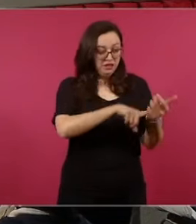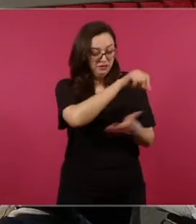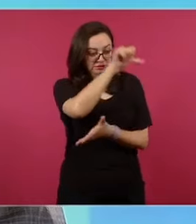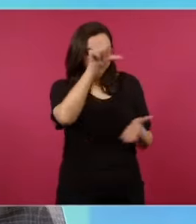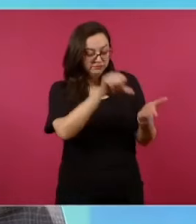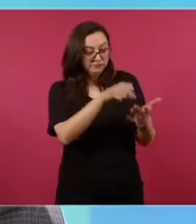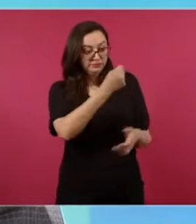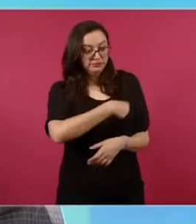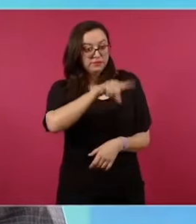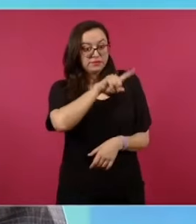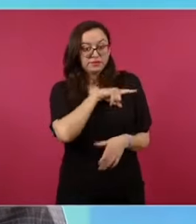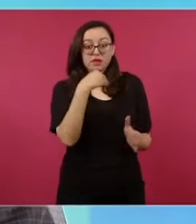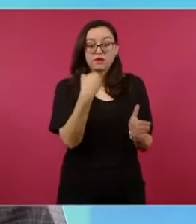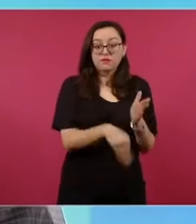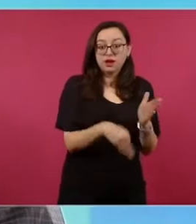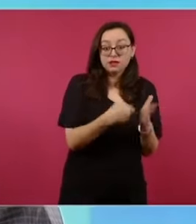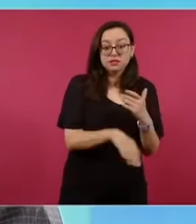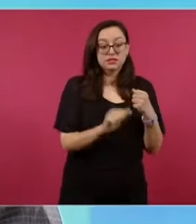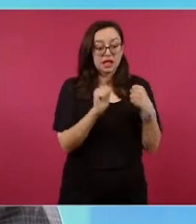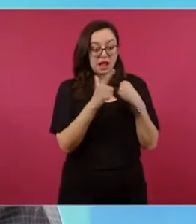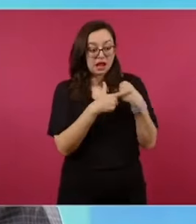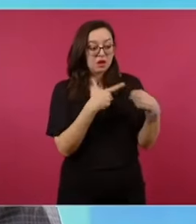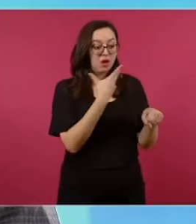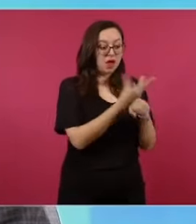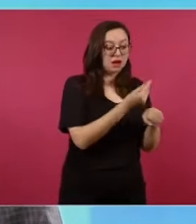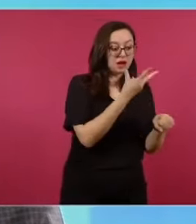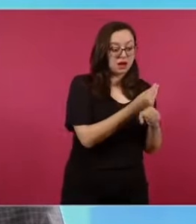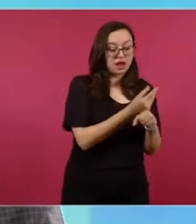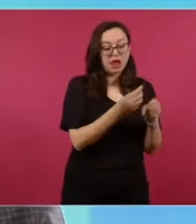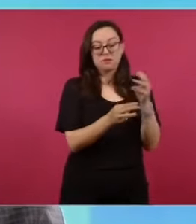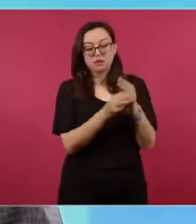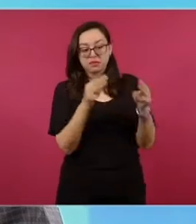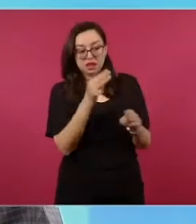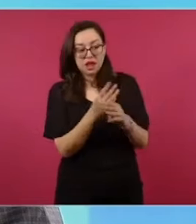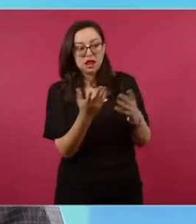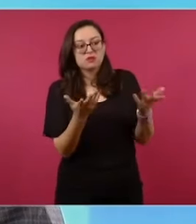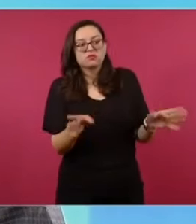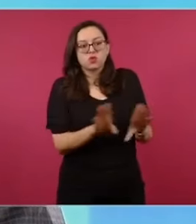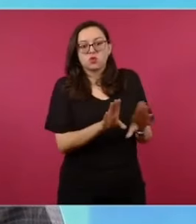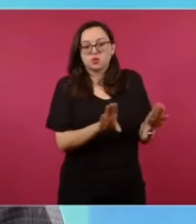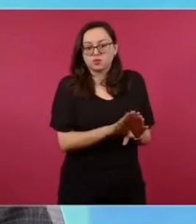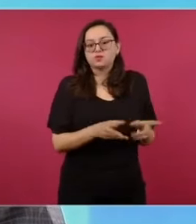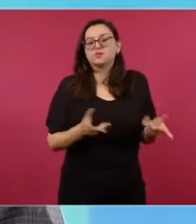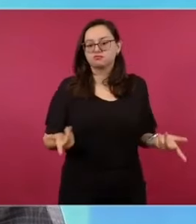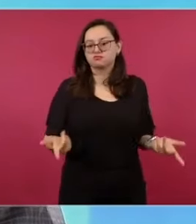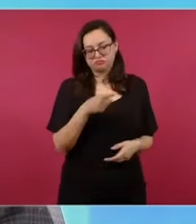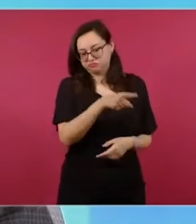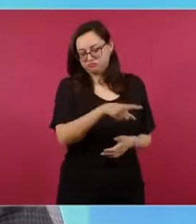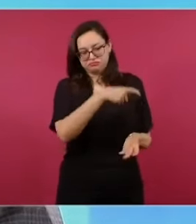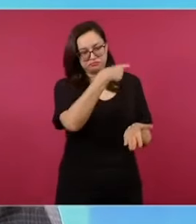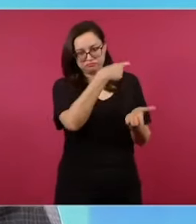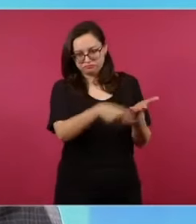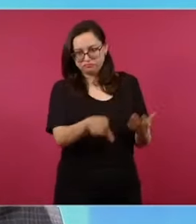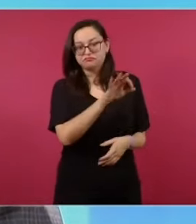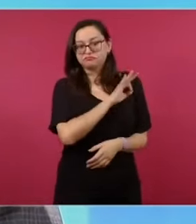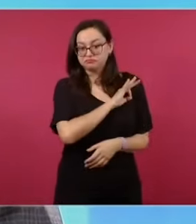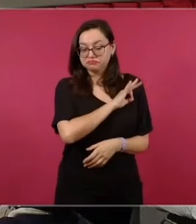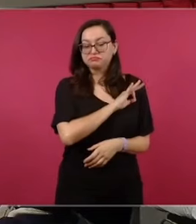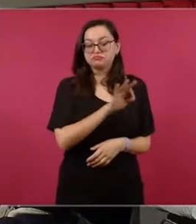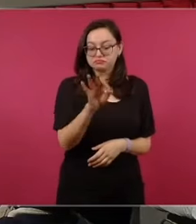salud en conservación, mantenimiento y equipamiento básico. También ejercer los recursos